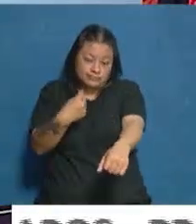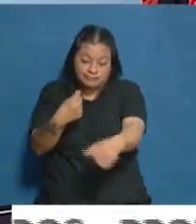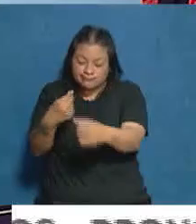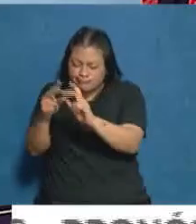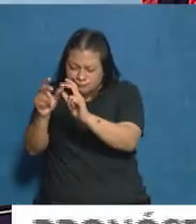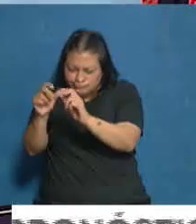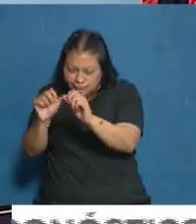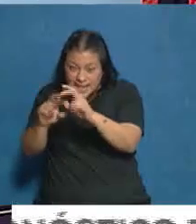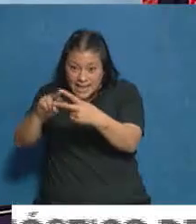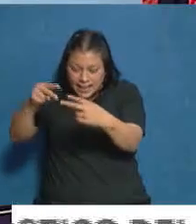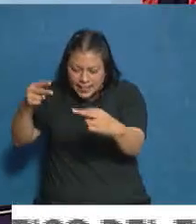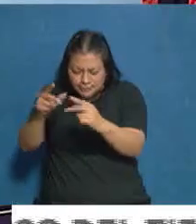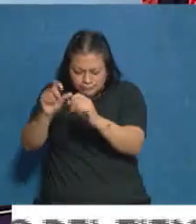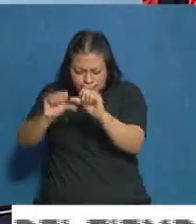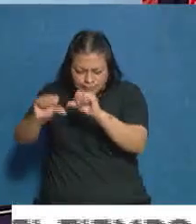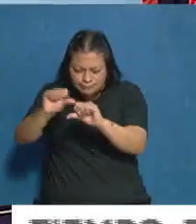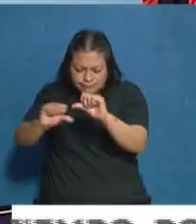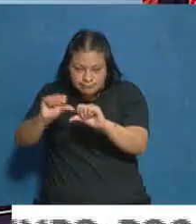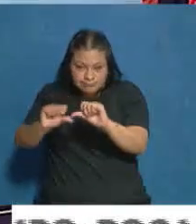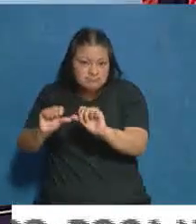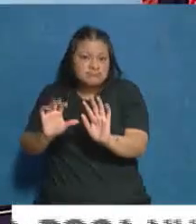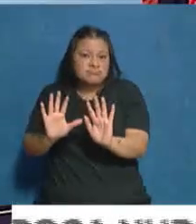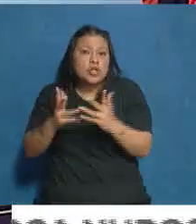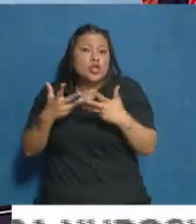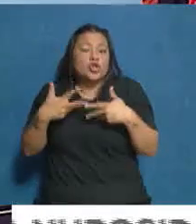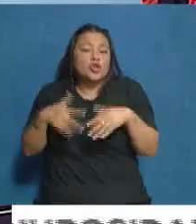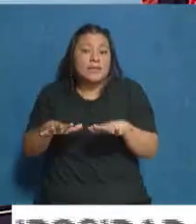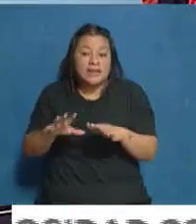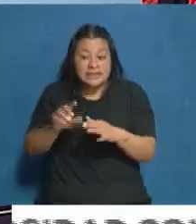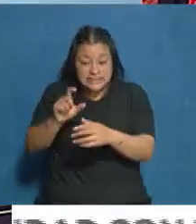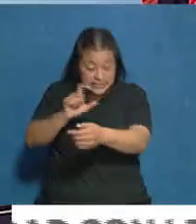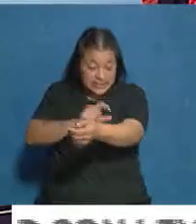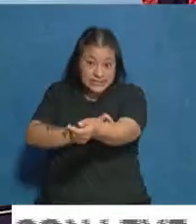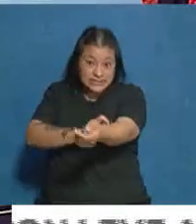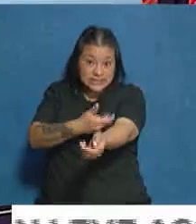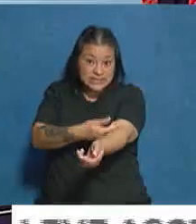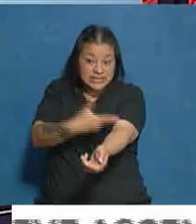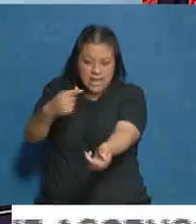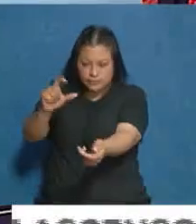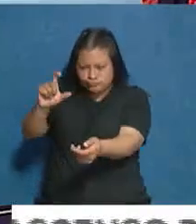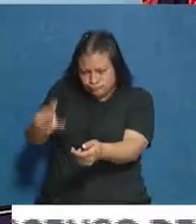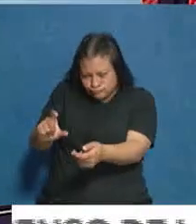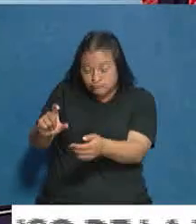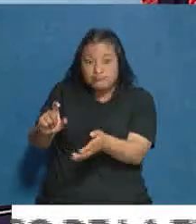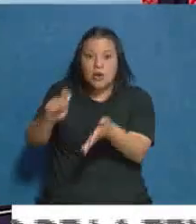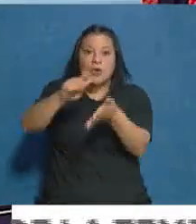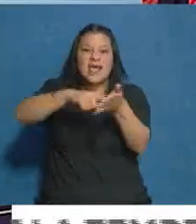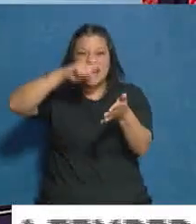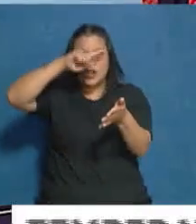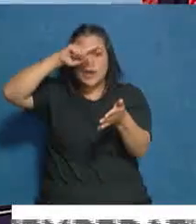analiza genéticamente, no es para nada invasivo. Y esta muestra genética va a ir a un registro nacional